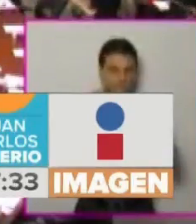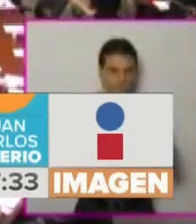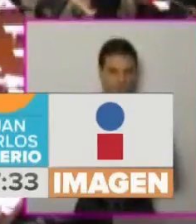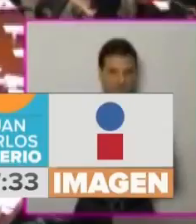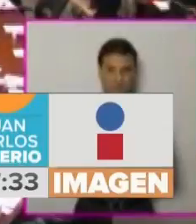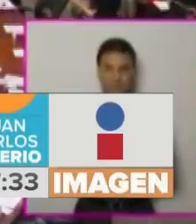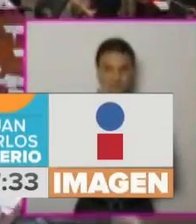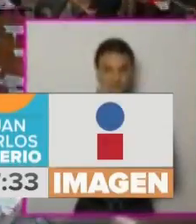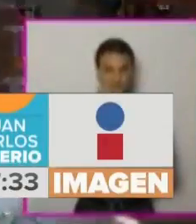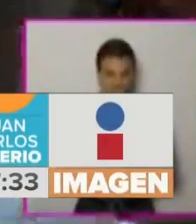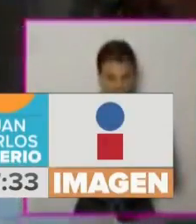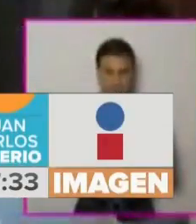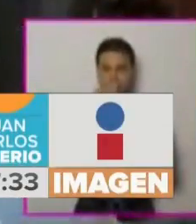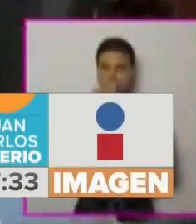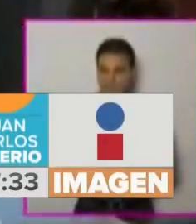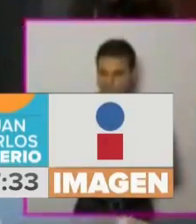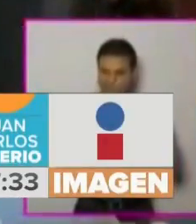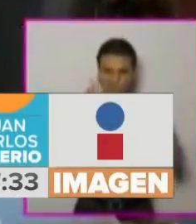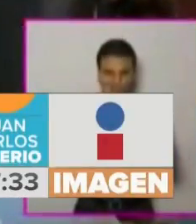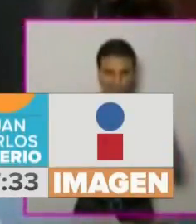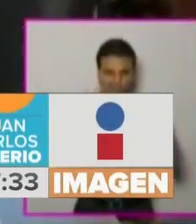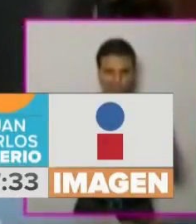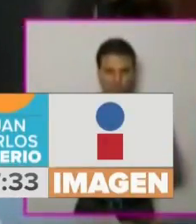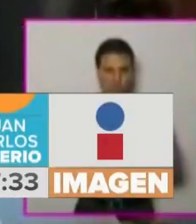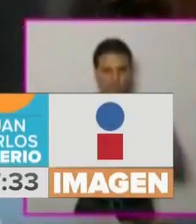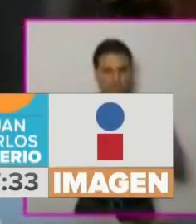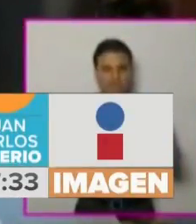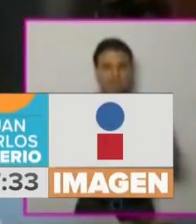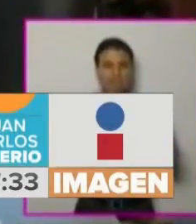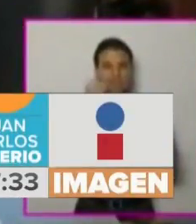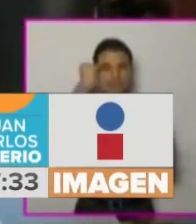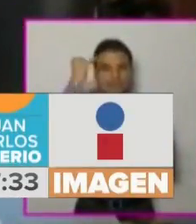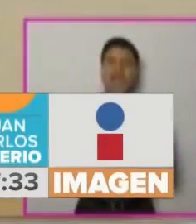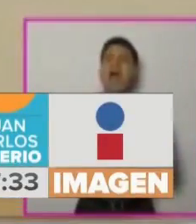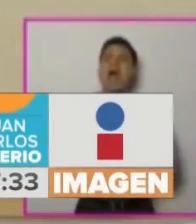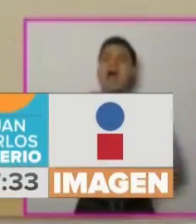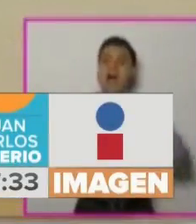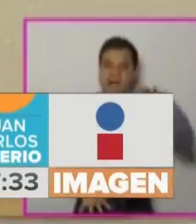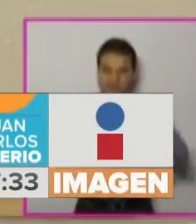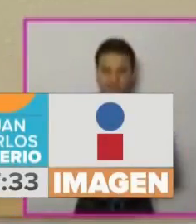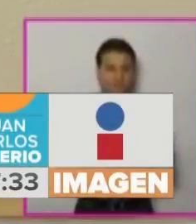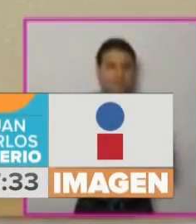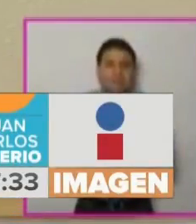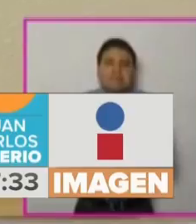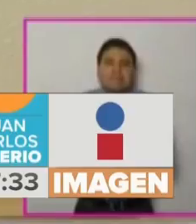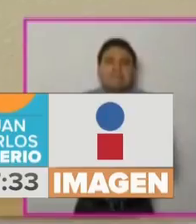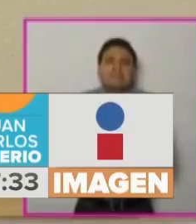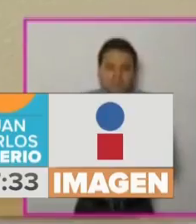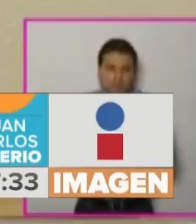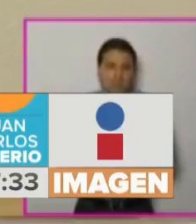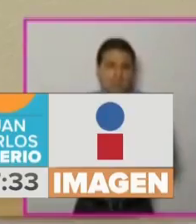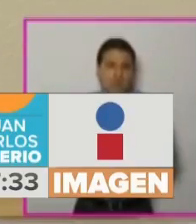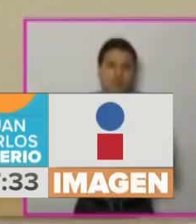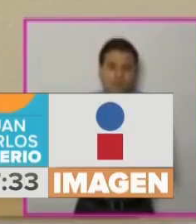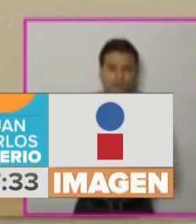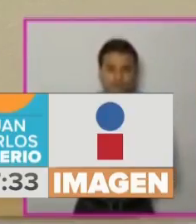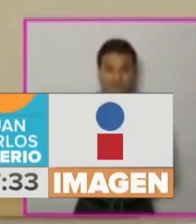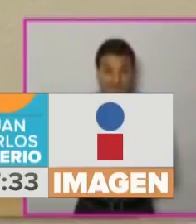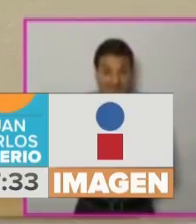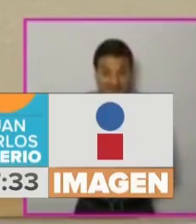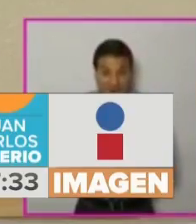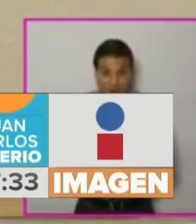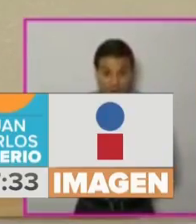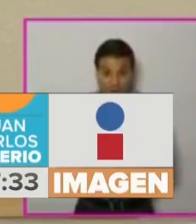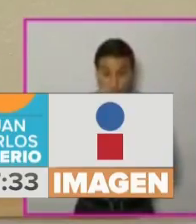de 17 consejeros electorales y se tomaron en cuenta 3 aspectos. La situación de excepción generada por el fallecimiento